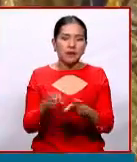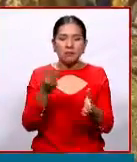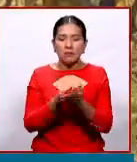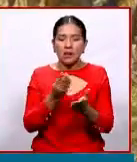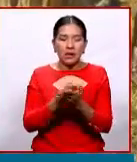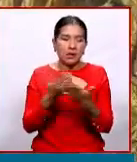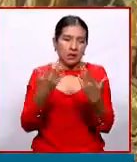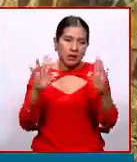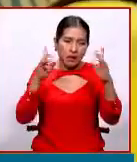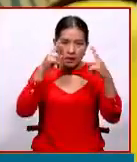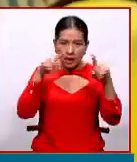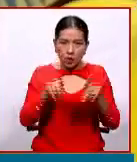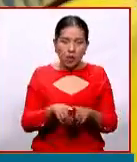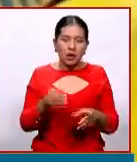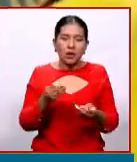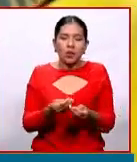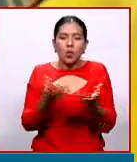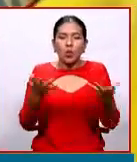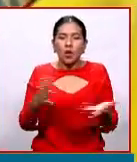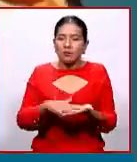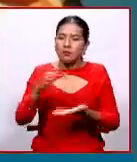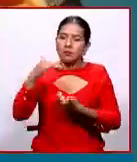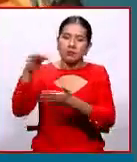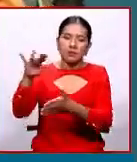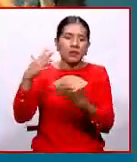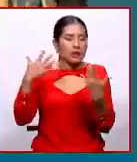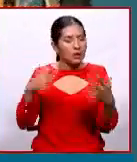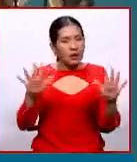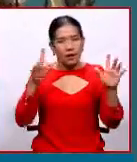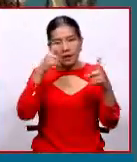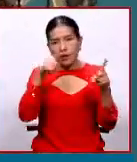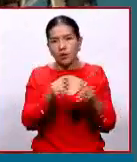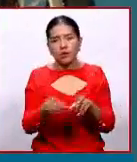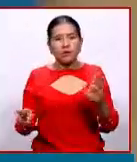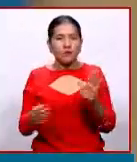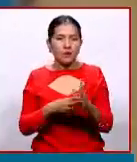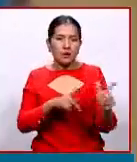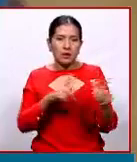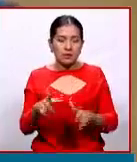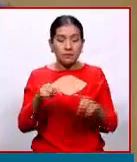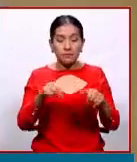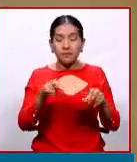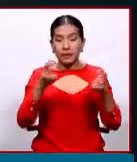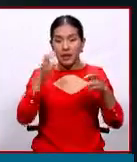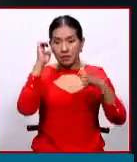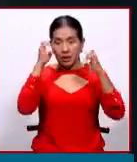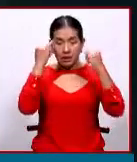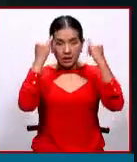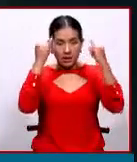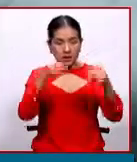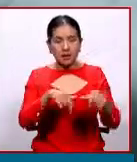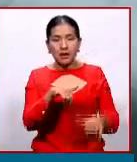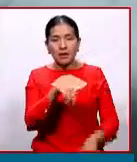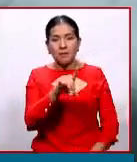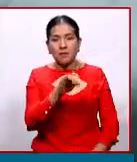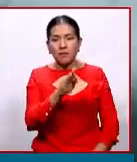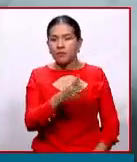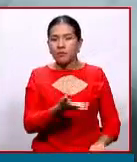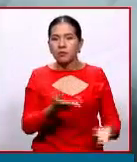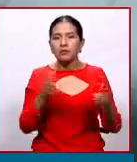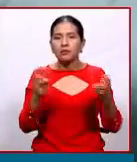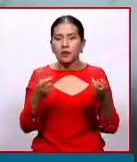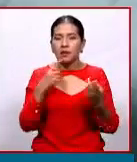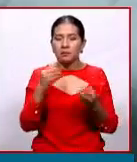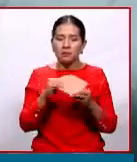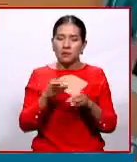precios, cantidades, y de hecho la idea, la estrategia que tiene YPFB es justamente dejar de tener